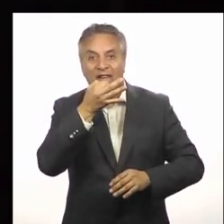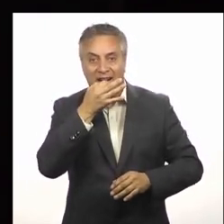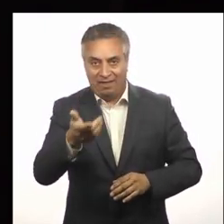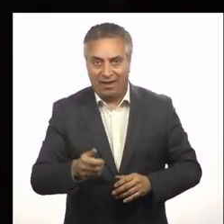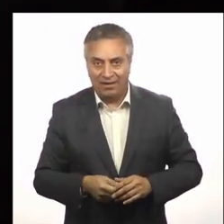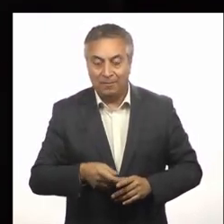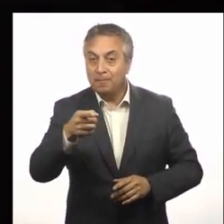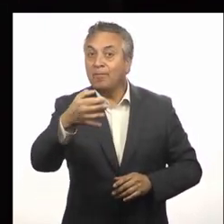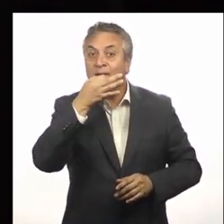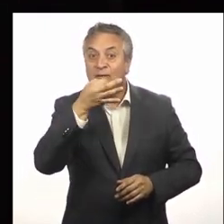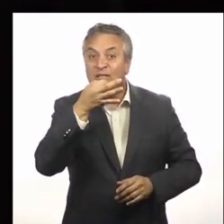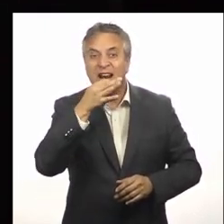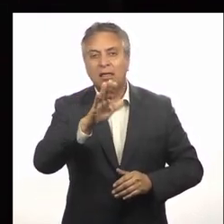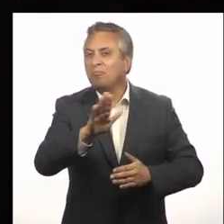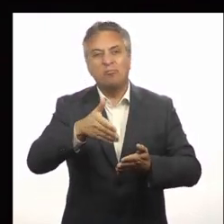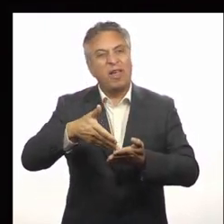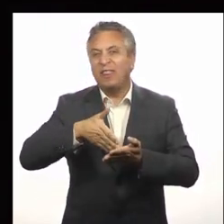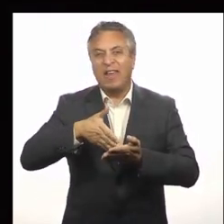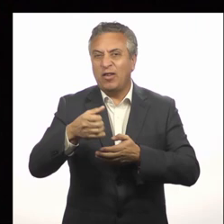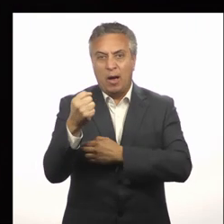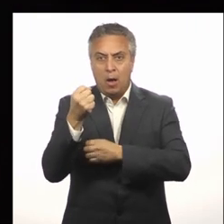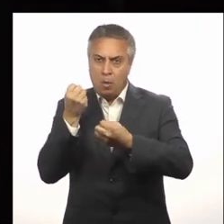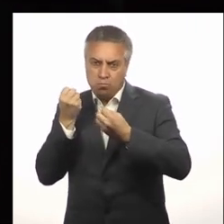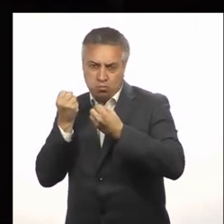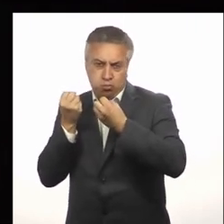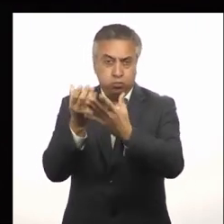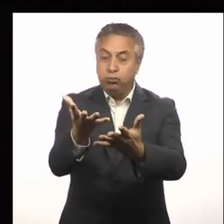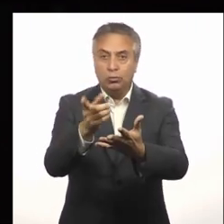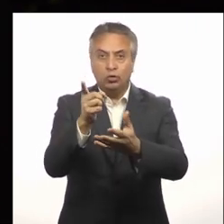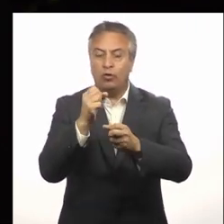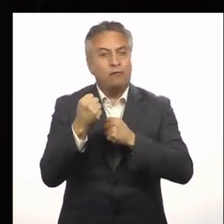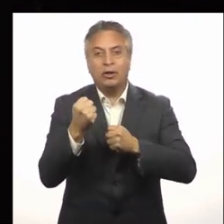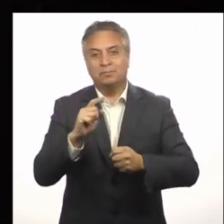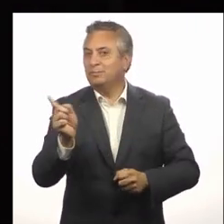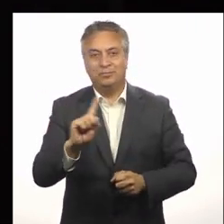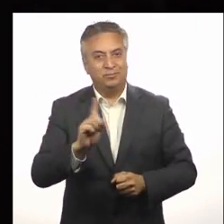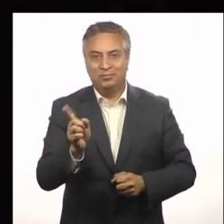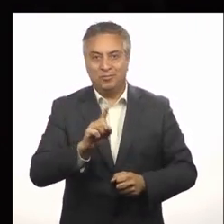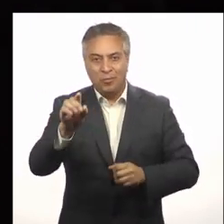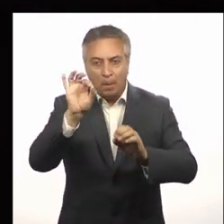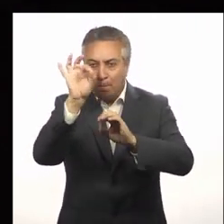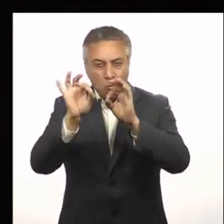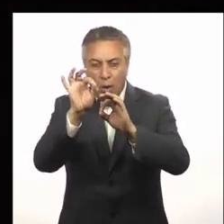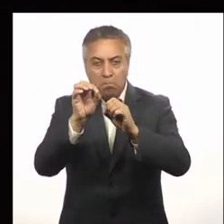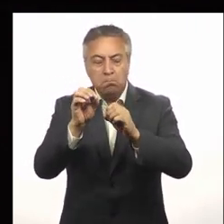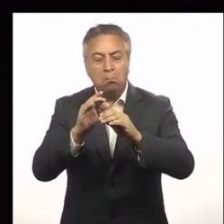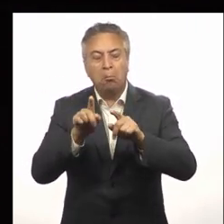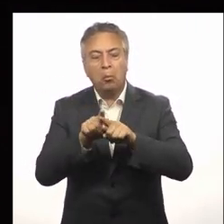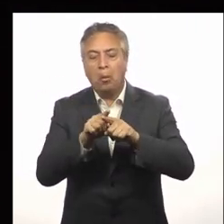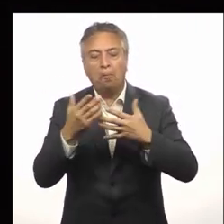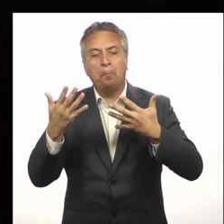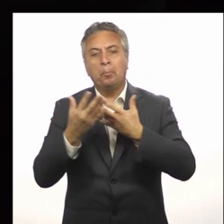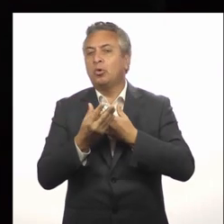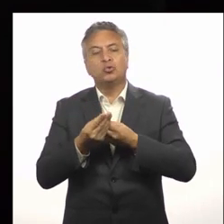El verde es débil energéticamente. No logra estimular las moléculas. Ahora vamos con la